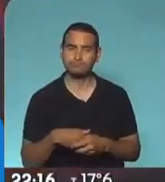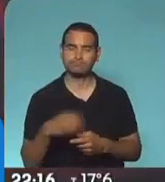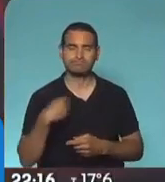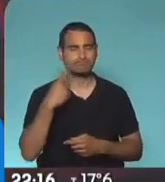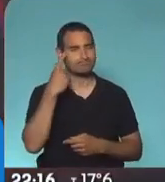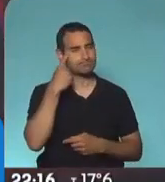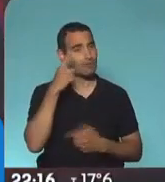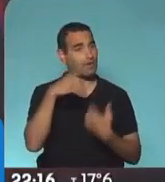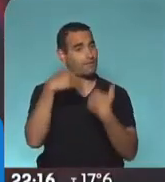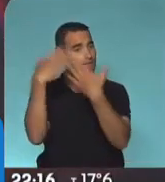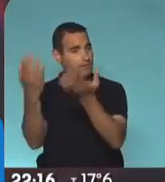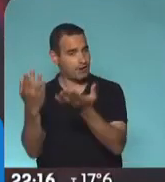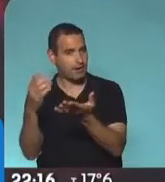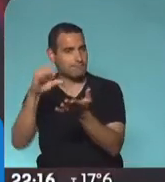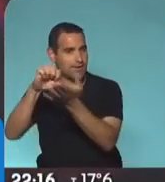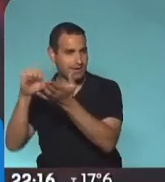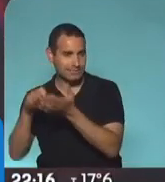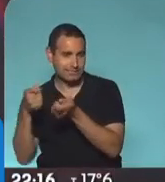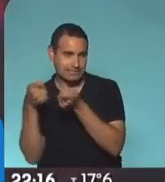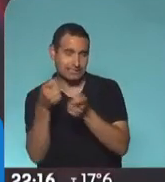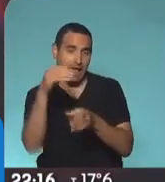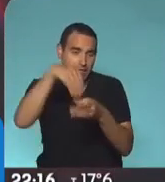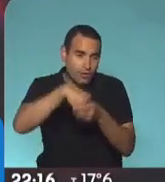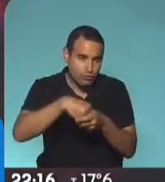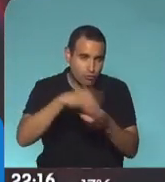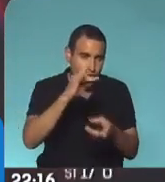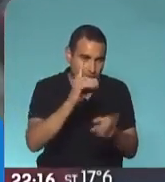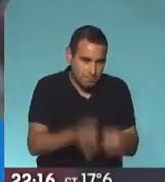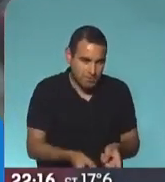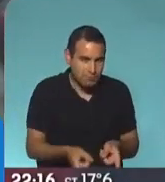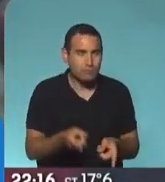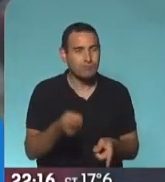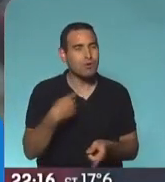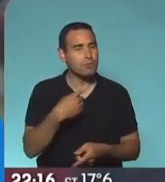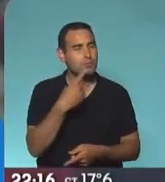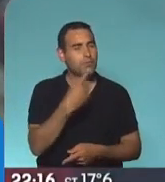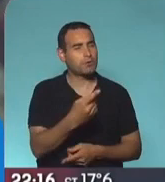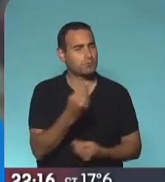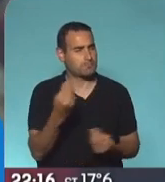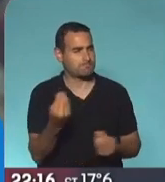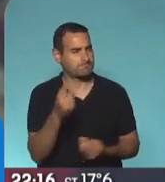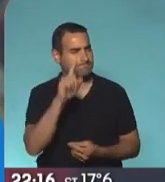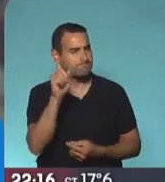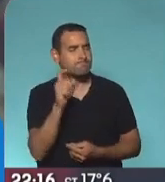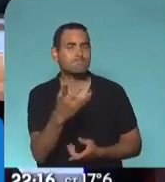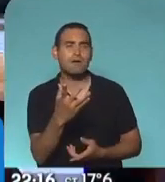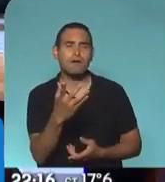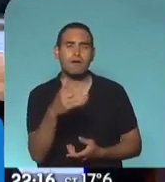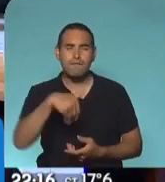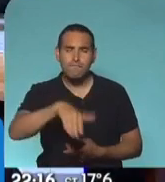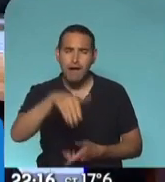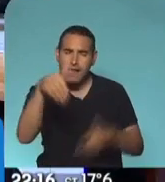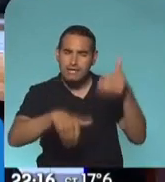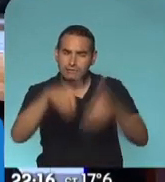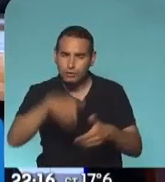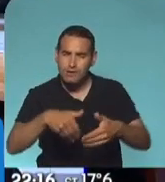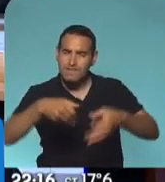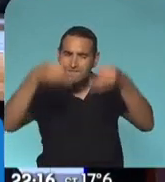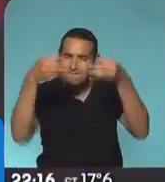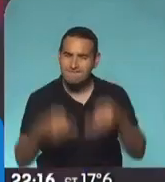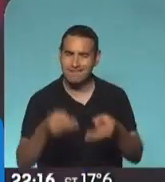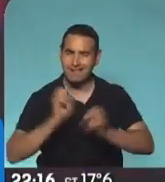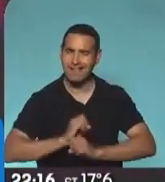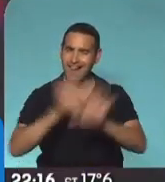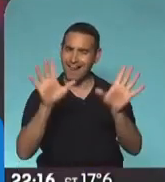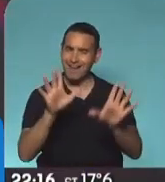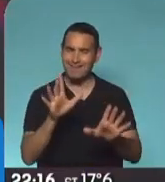pesar los externos y los internos, ¿no? Realmente la pregunta que nos hacemos es si efectivamente ahora va a haber elecciones limpias, ¿no? Esa es una pregunta